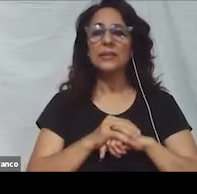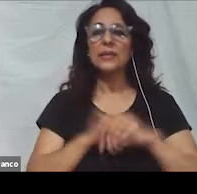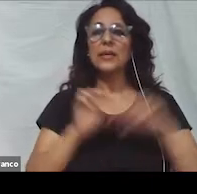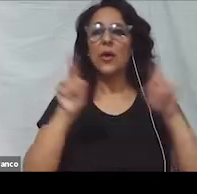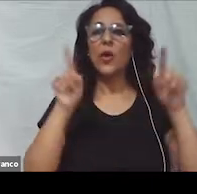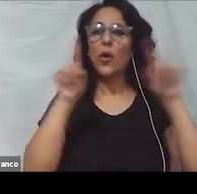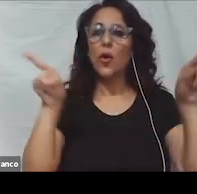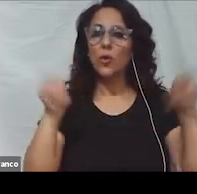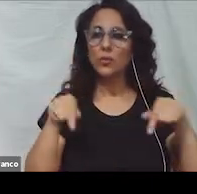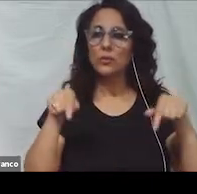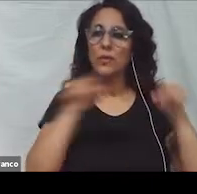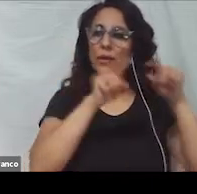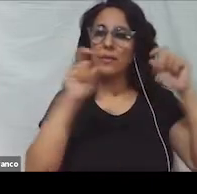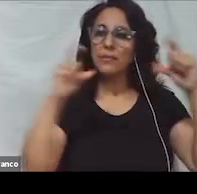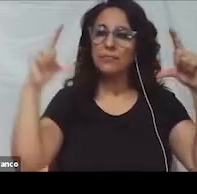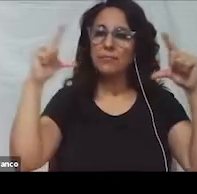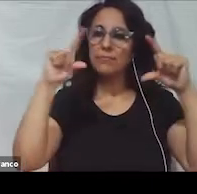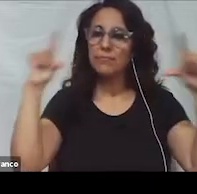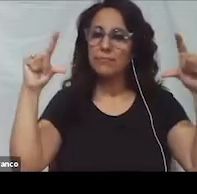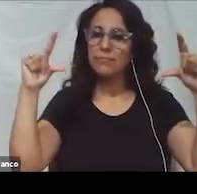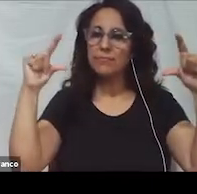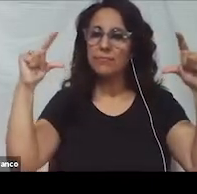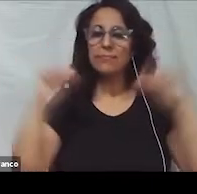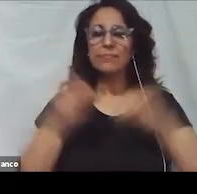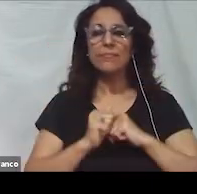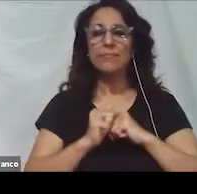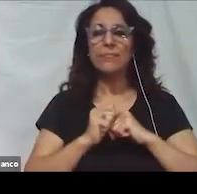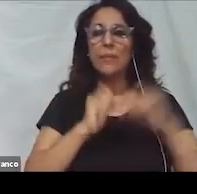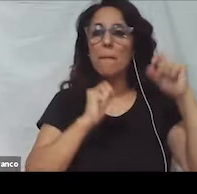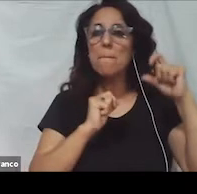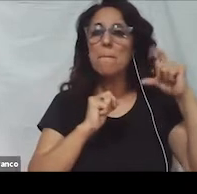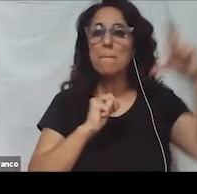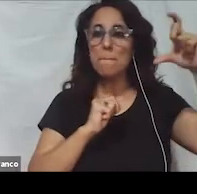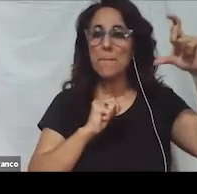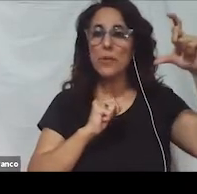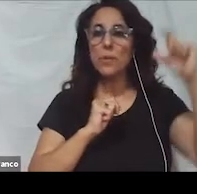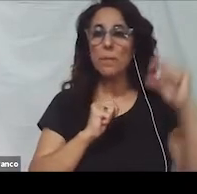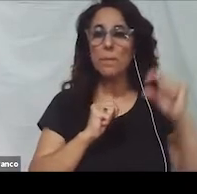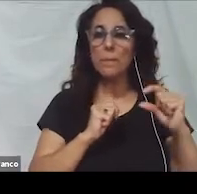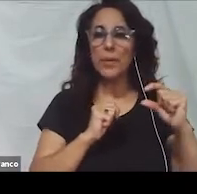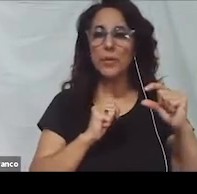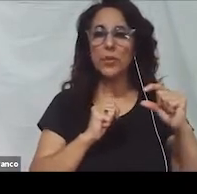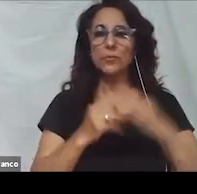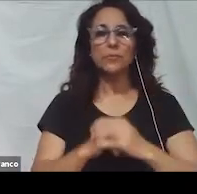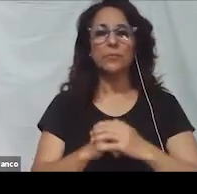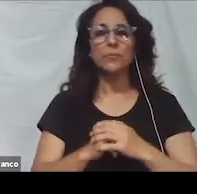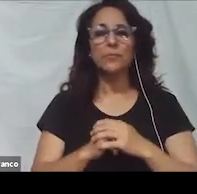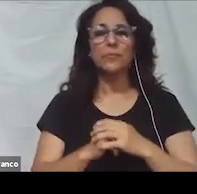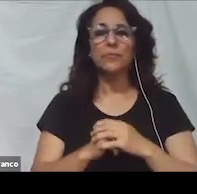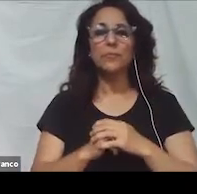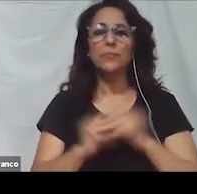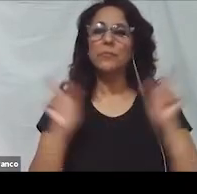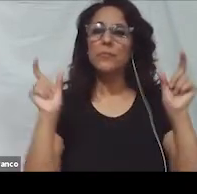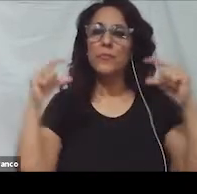de corchetes angulares, que se llaman, o los famosos símbolos de mayor y menor. ¿Sí? Entonces, cada etiqueta